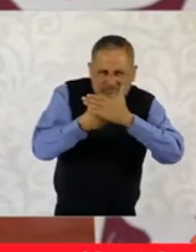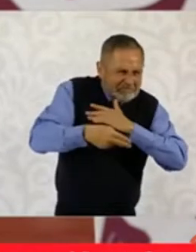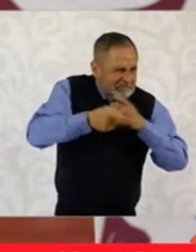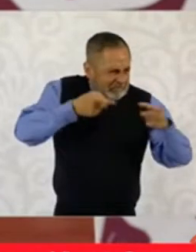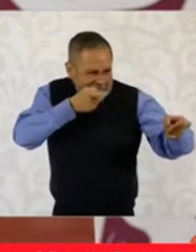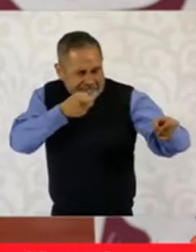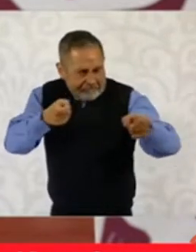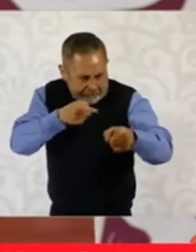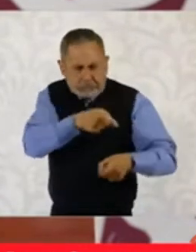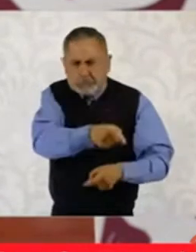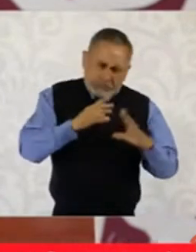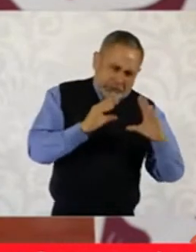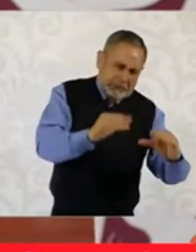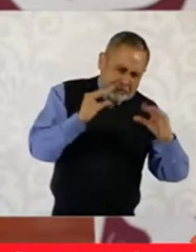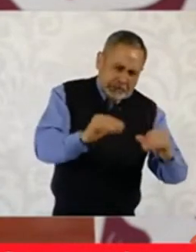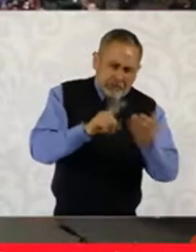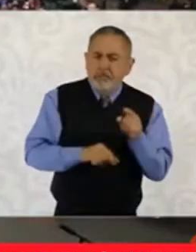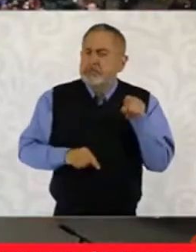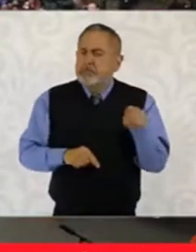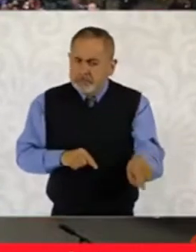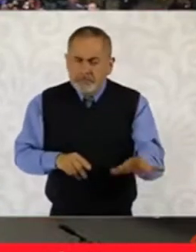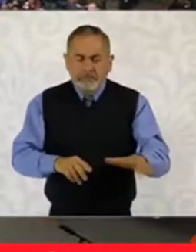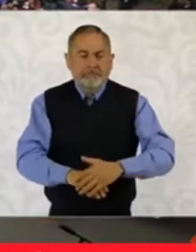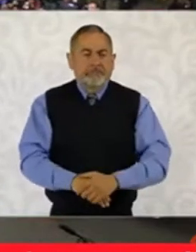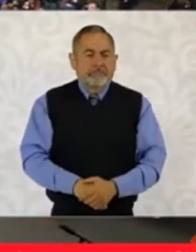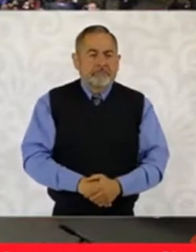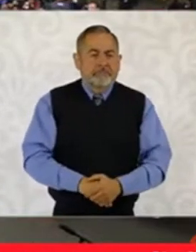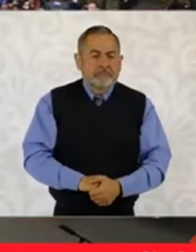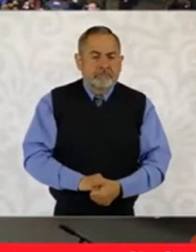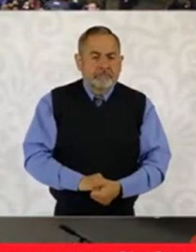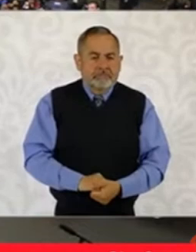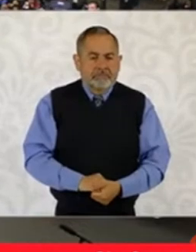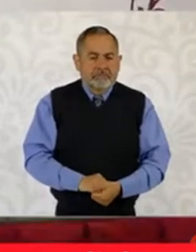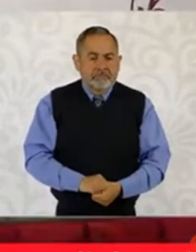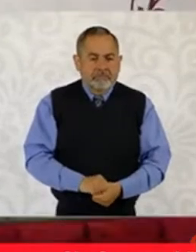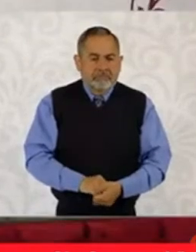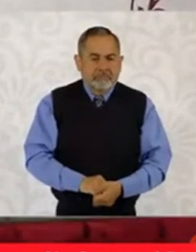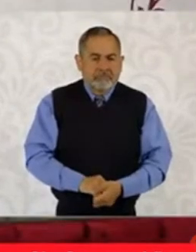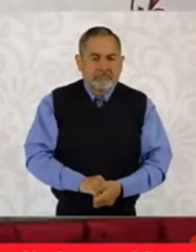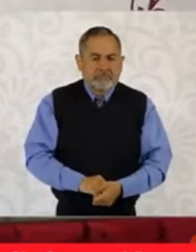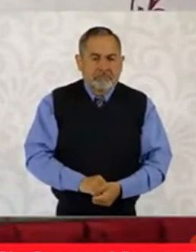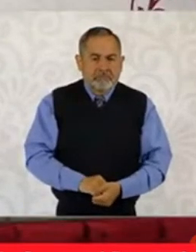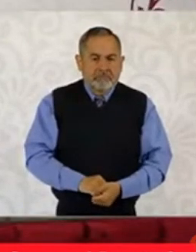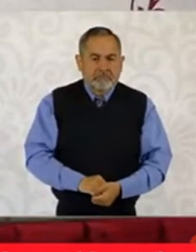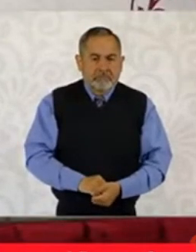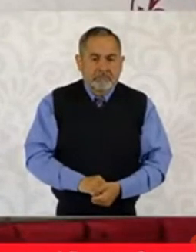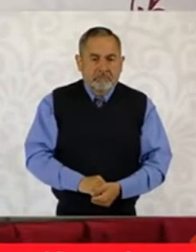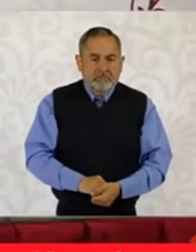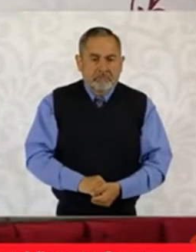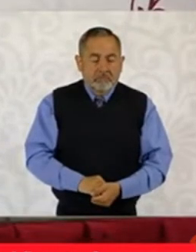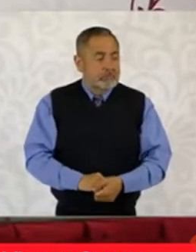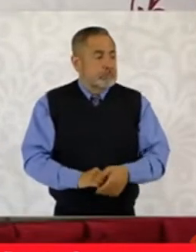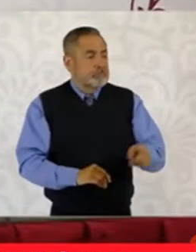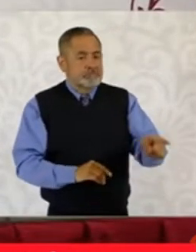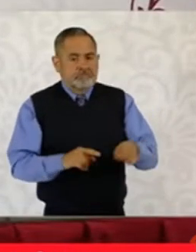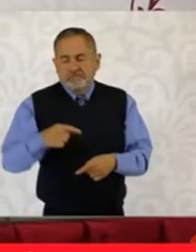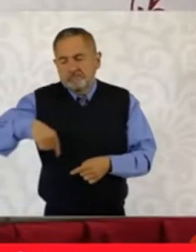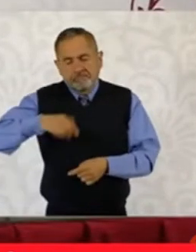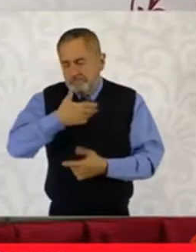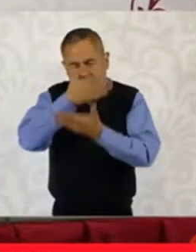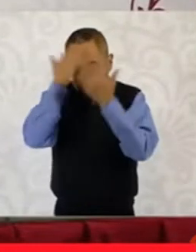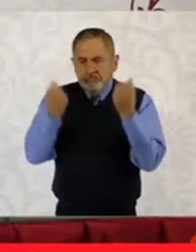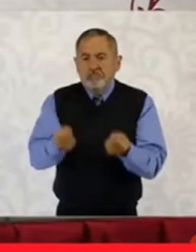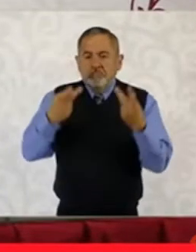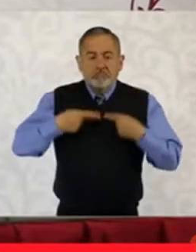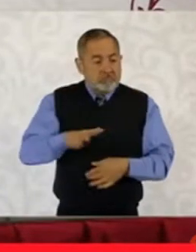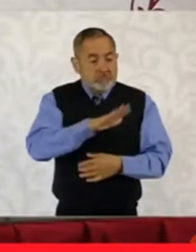enlistar en la organización delictiva. Ahora, ¿hay ahí personas fallecidas? No sabemos. Nosotros no tenemos conocimiento de cuántas